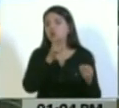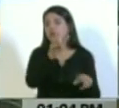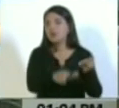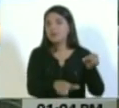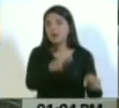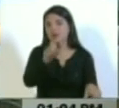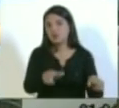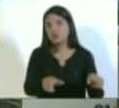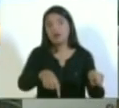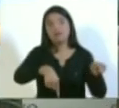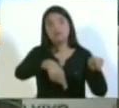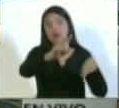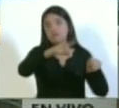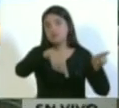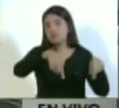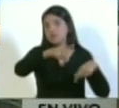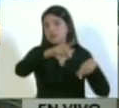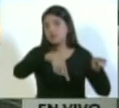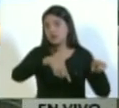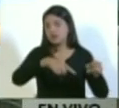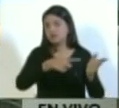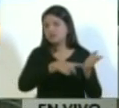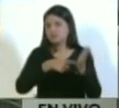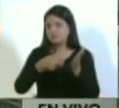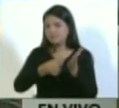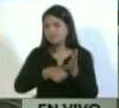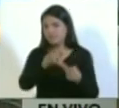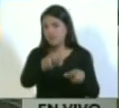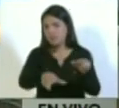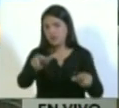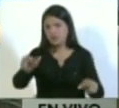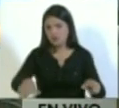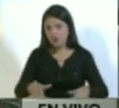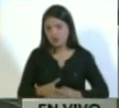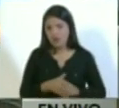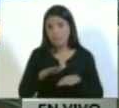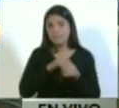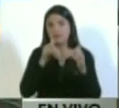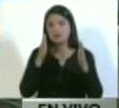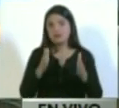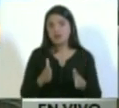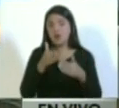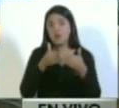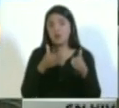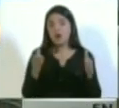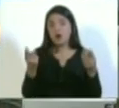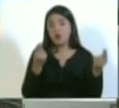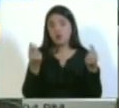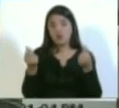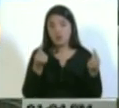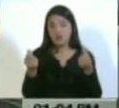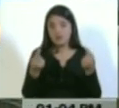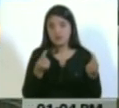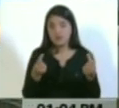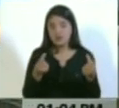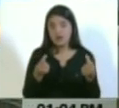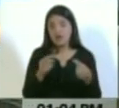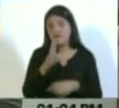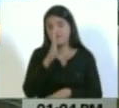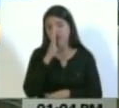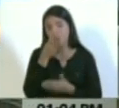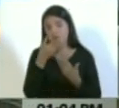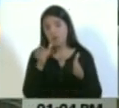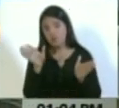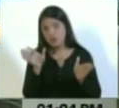personas. Todo tiene que ver con la identificación de personas. Ministerio del Poder Popular para la Economía, Finanzas y Banca